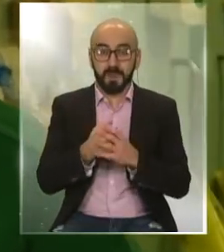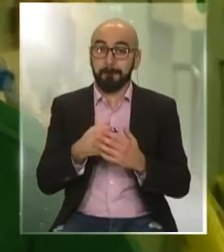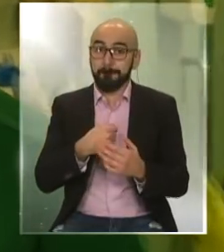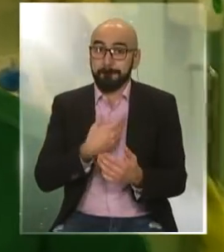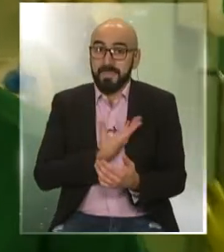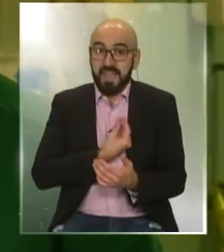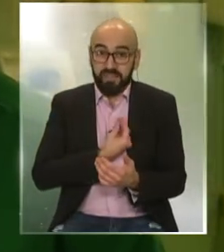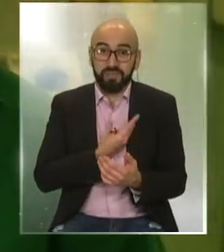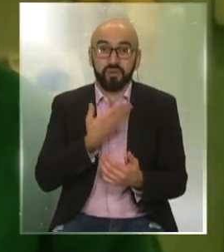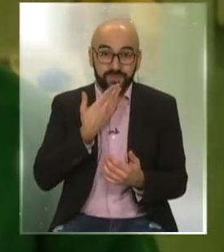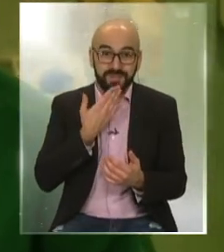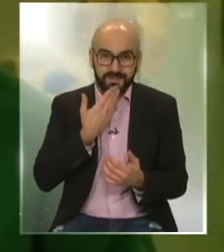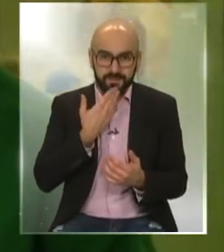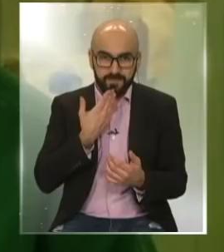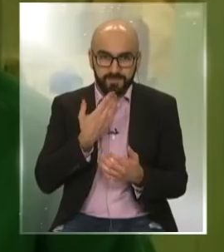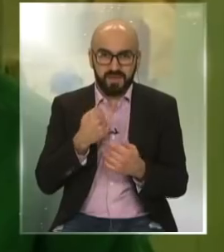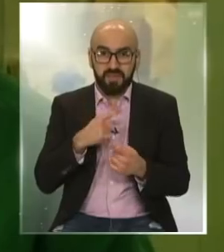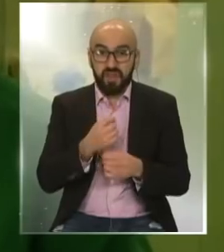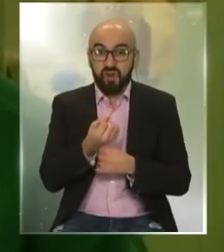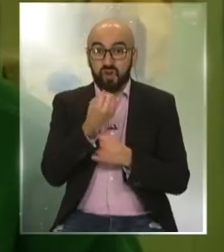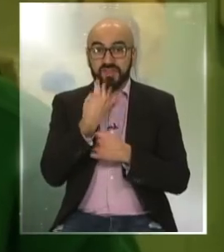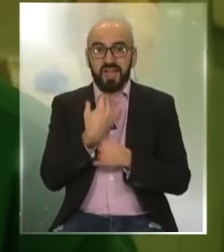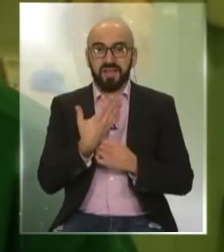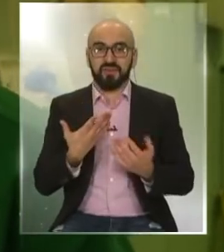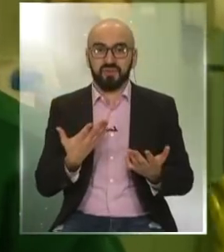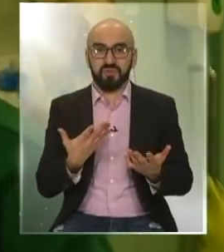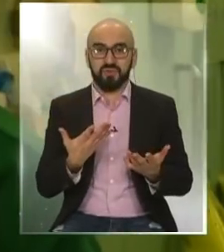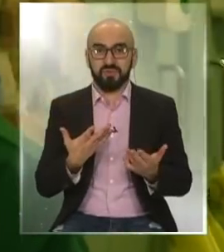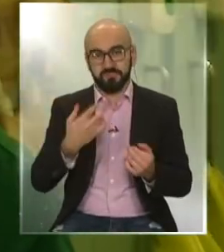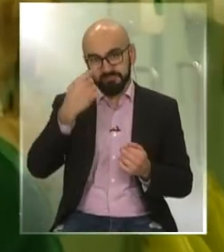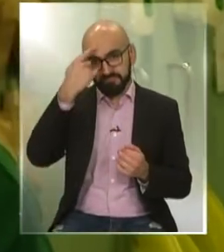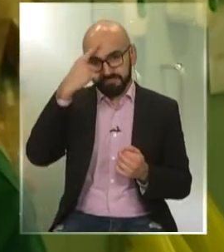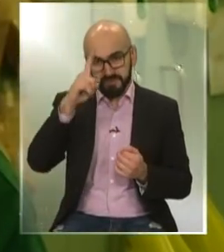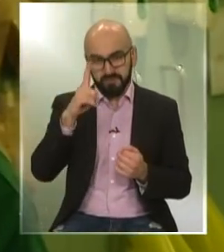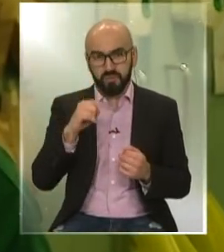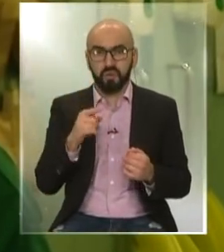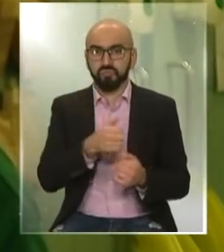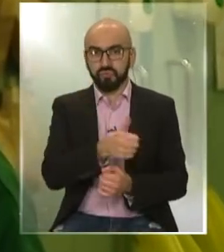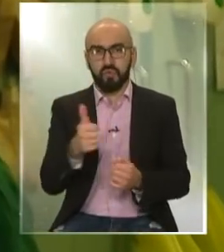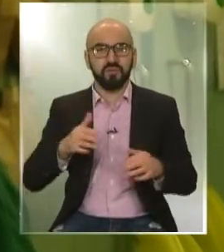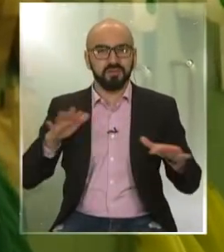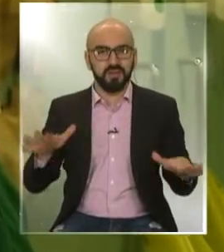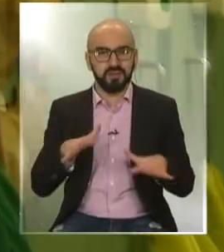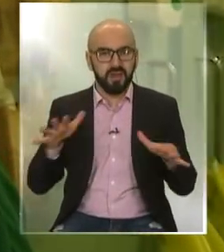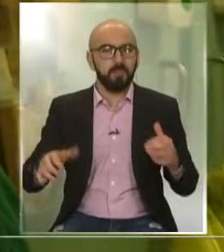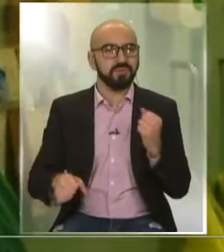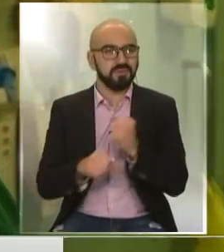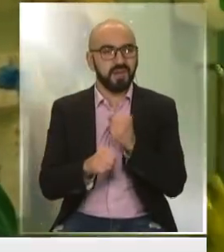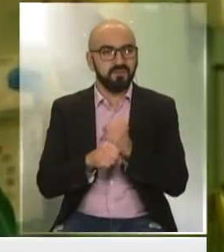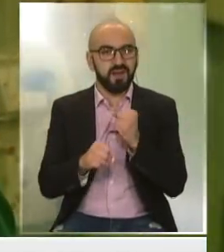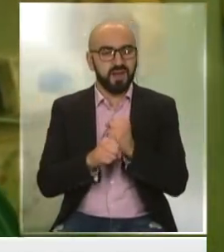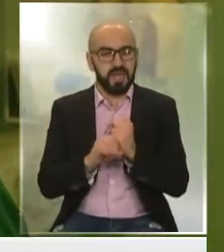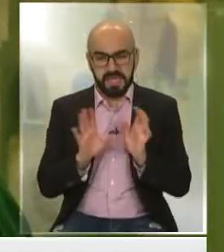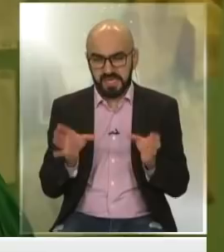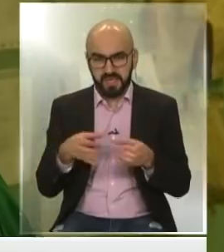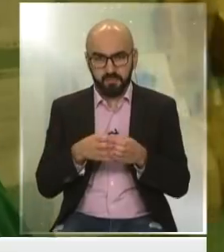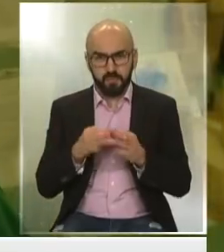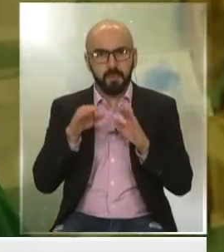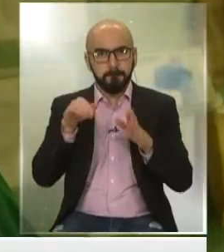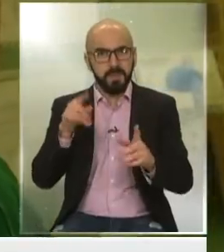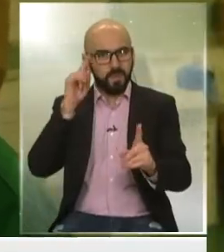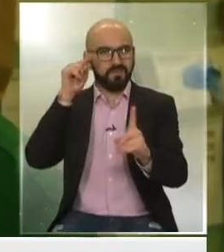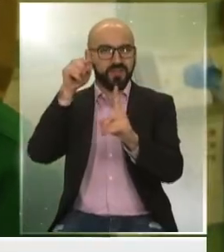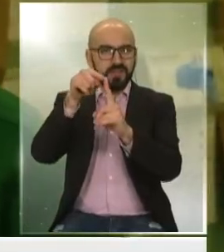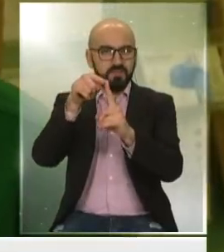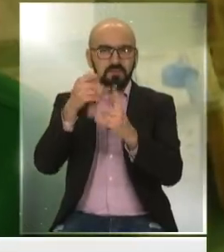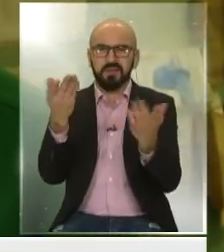miedo también que nosotros tenemos de contagiarnos, pero tratamos todos de trabajar en equipo y tener un mismo fin, que